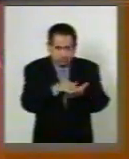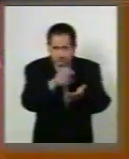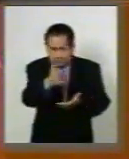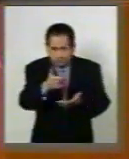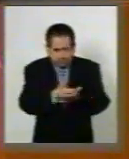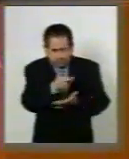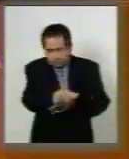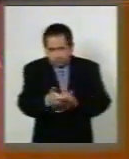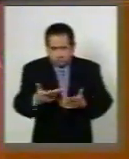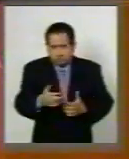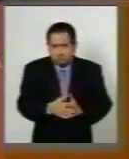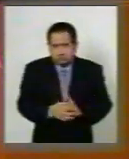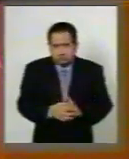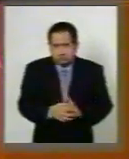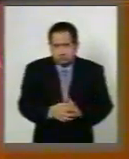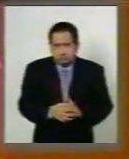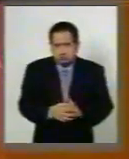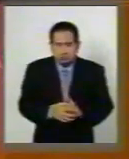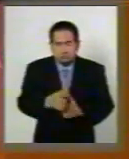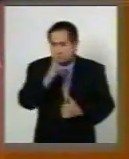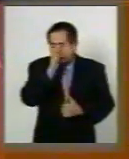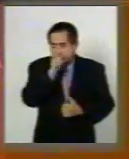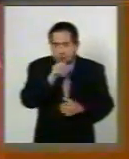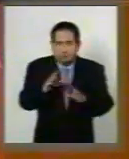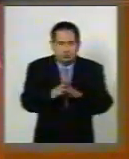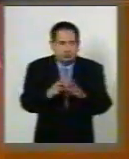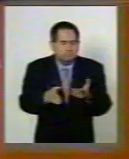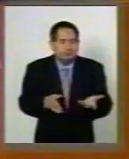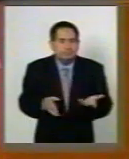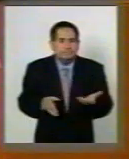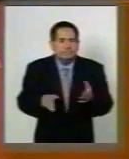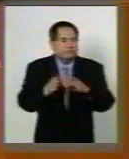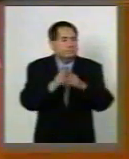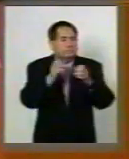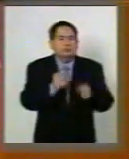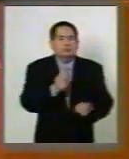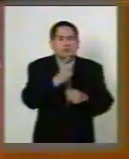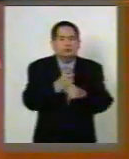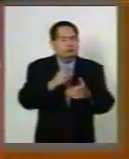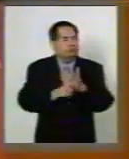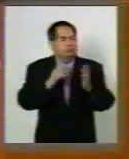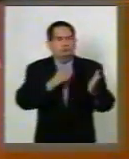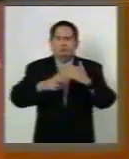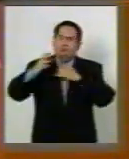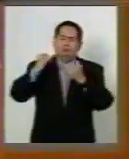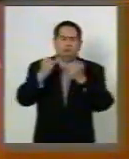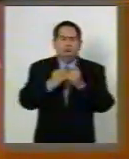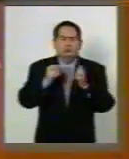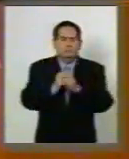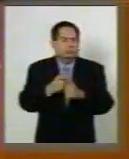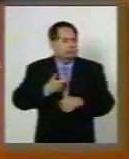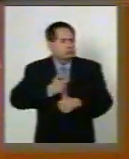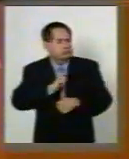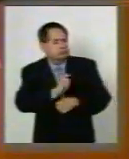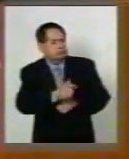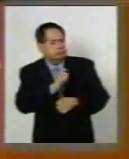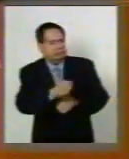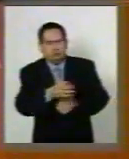pesos. No podemos tener seguridad de primer mundo cuando le